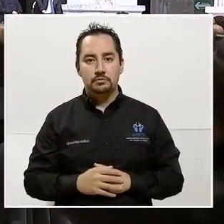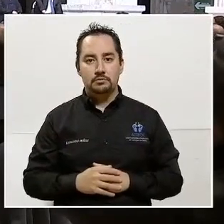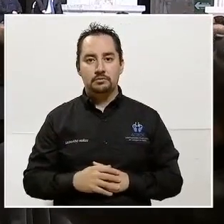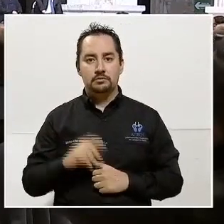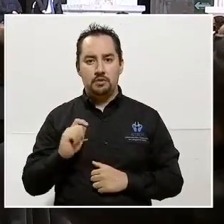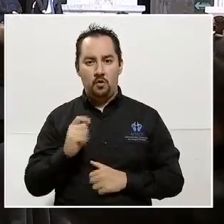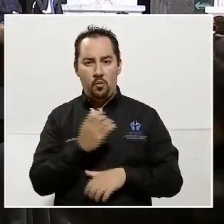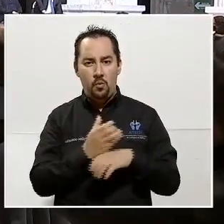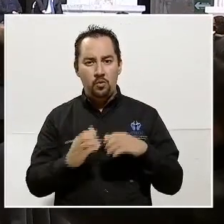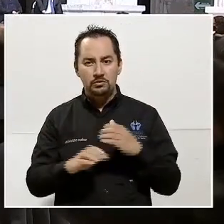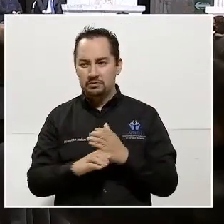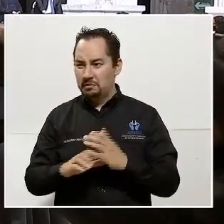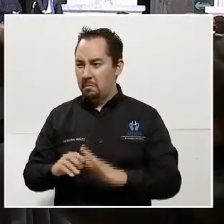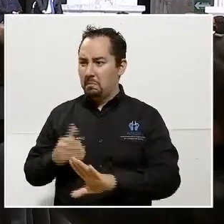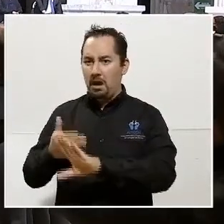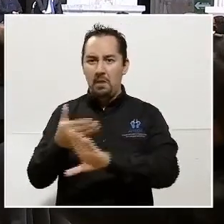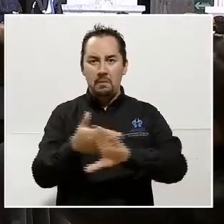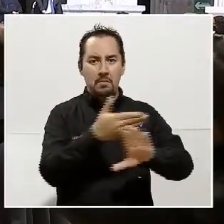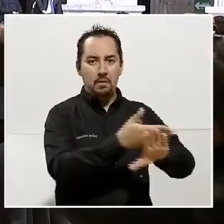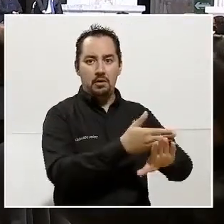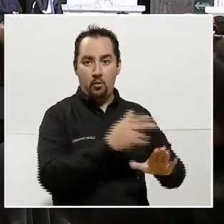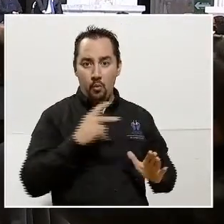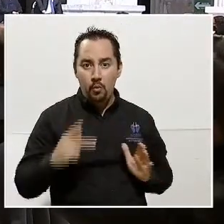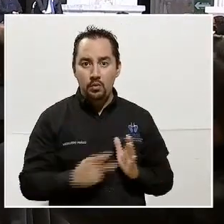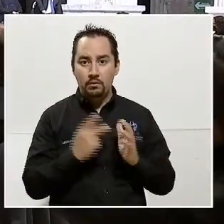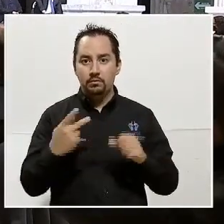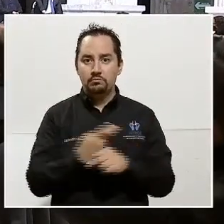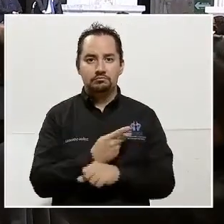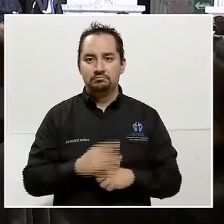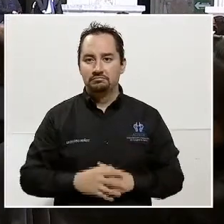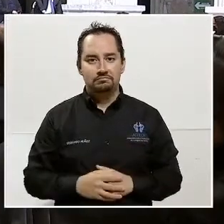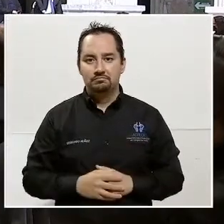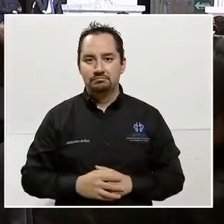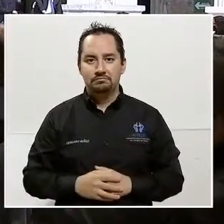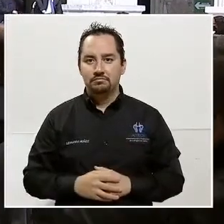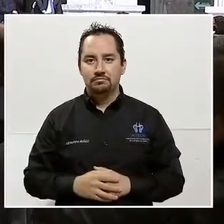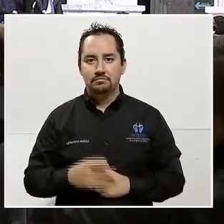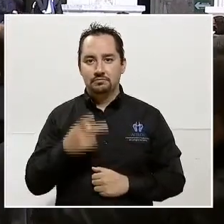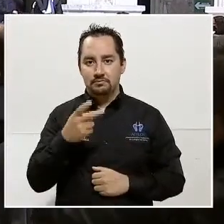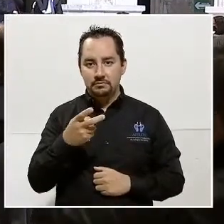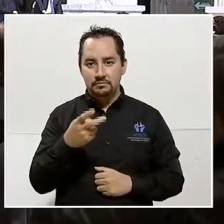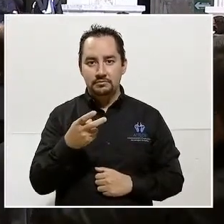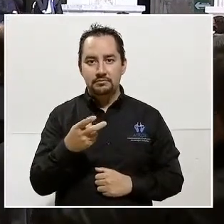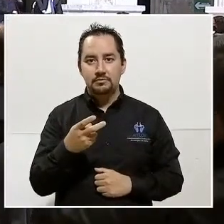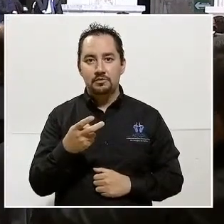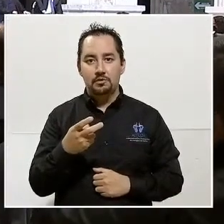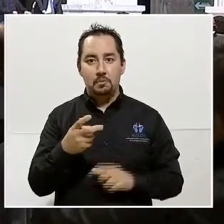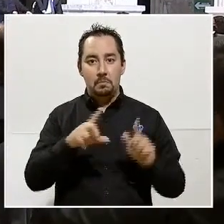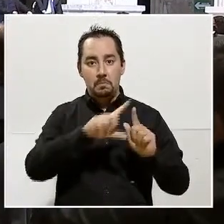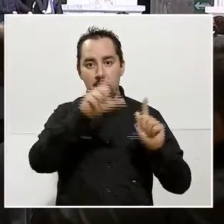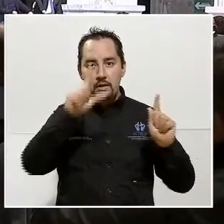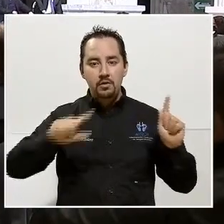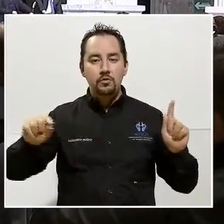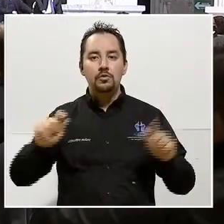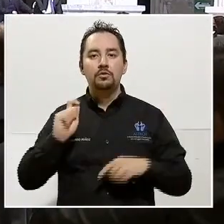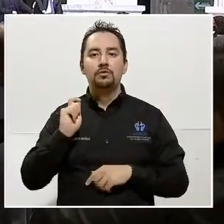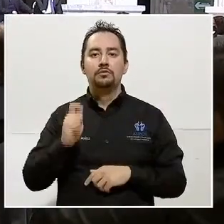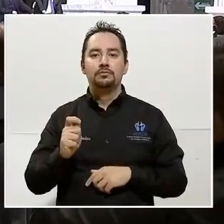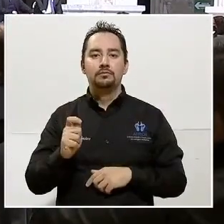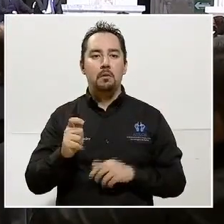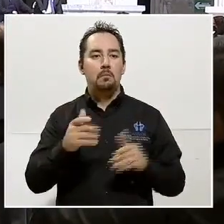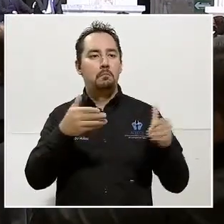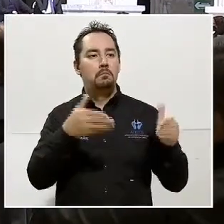jamás se repitieran y convirtieron a esta nación en un país de